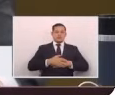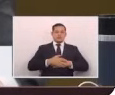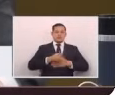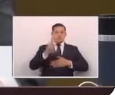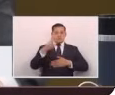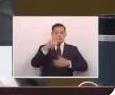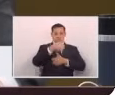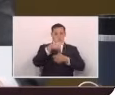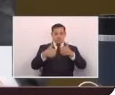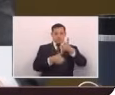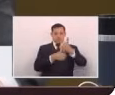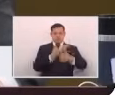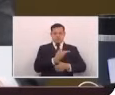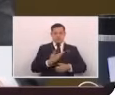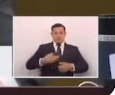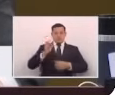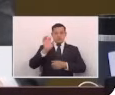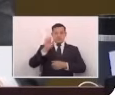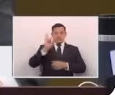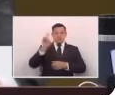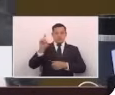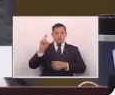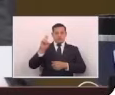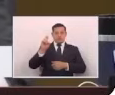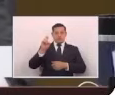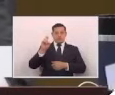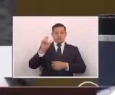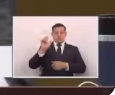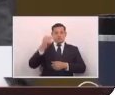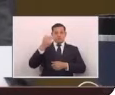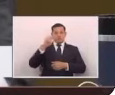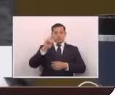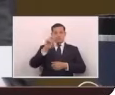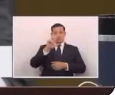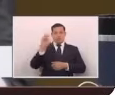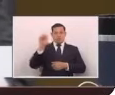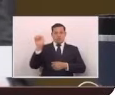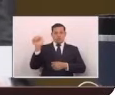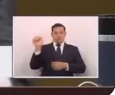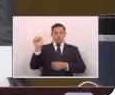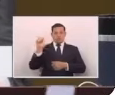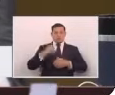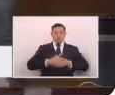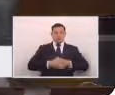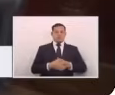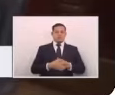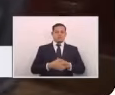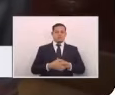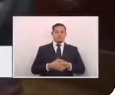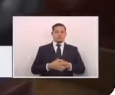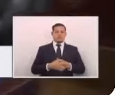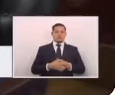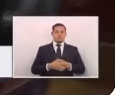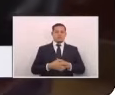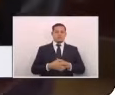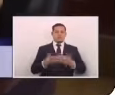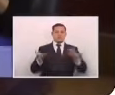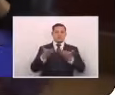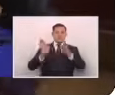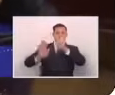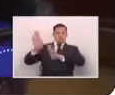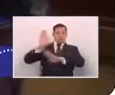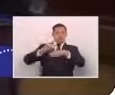al vicepresidente Félix Augusto Antonio Ulloa Garay. Haremos